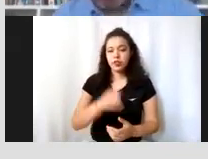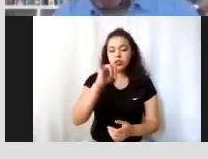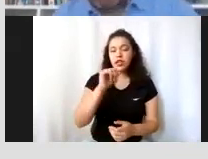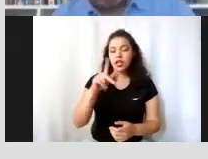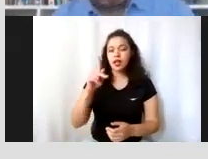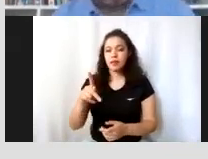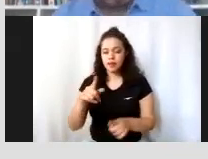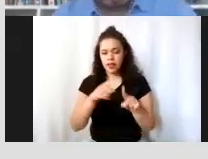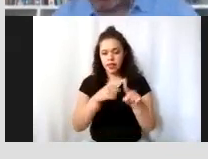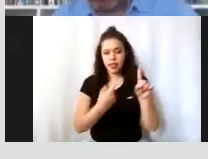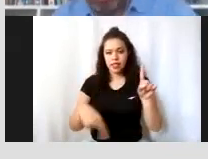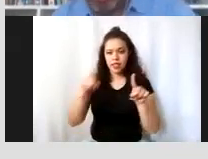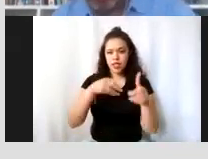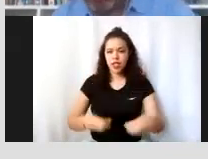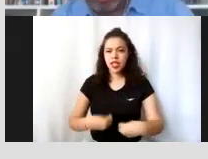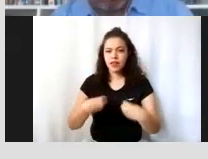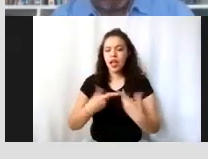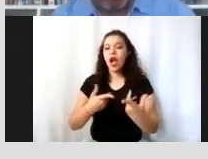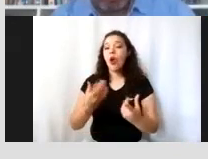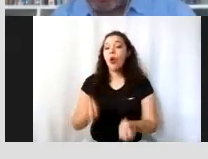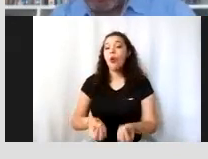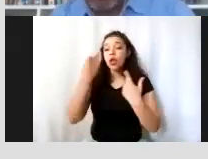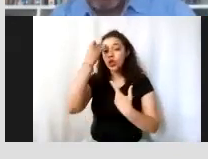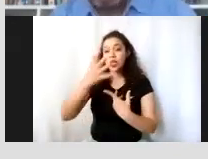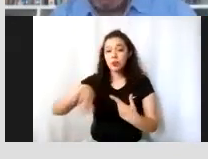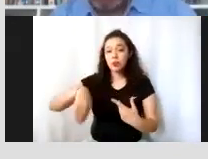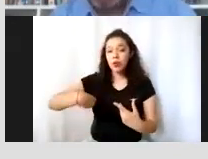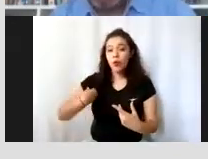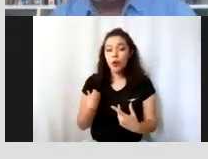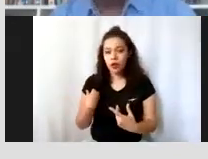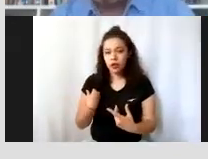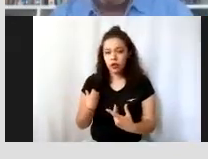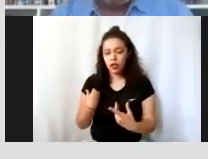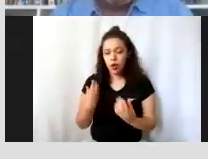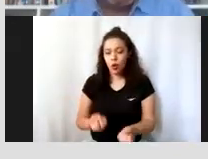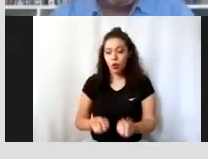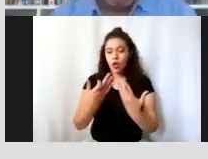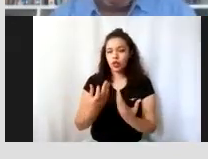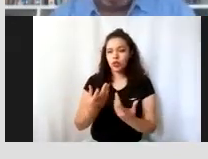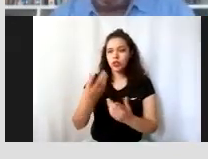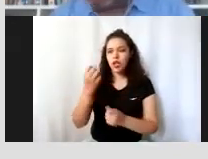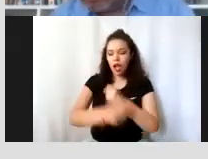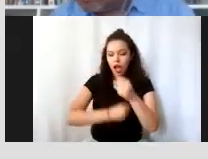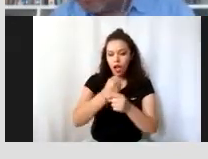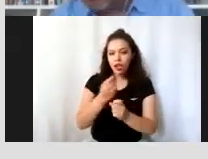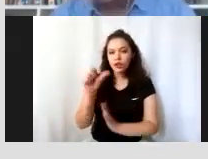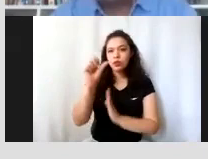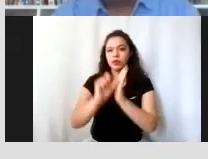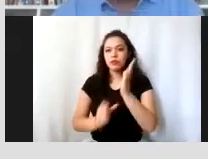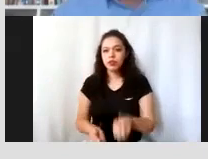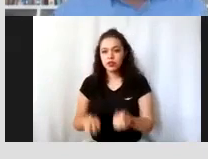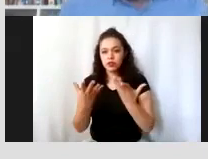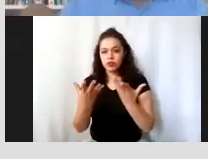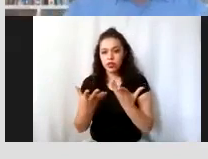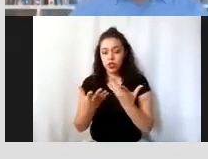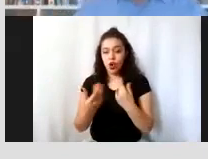ciclos de vida de los datos personales que recaban? ¿Me pueden compartir, por favor? ¿Cuántos años, cuántos meses lo tienen de manera indefinida?